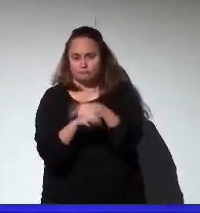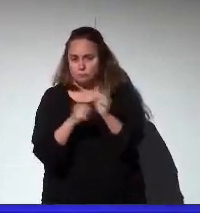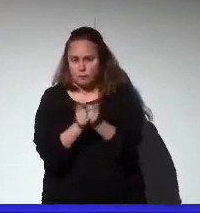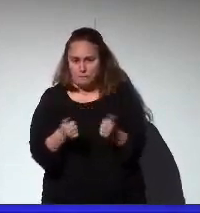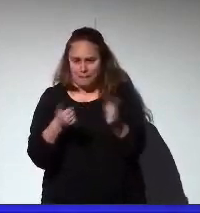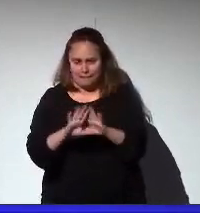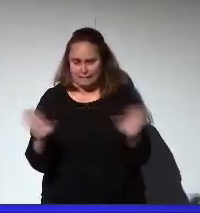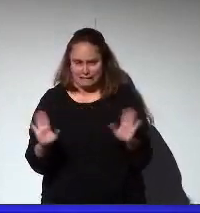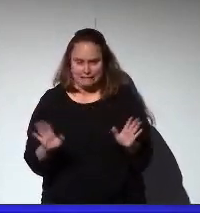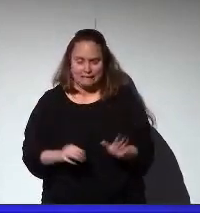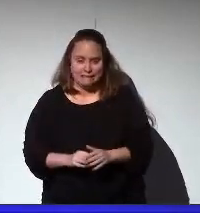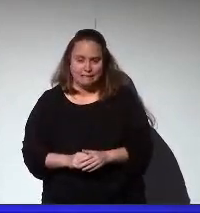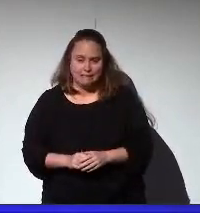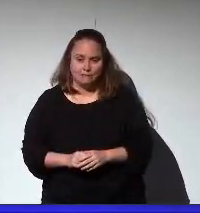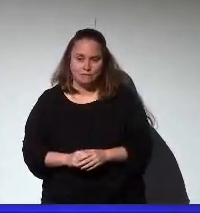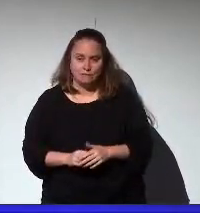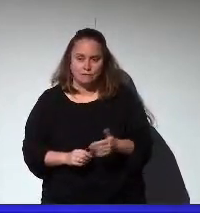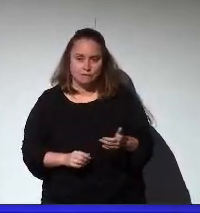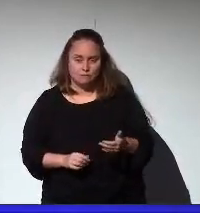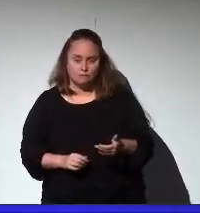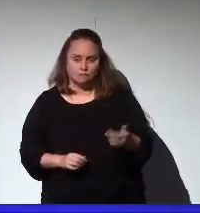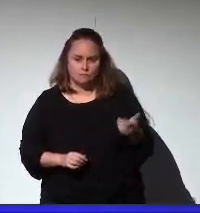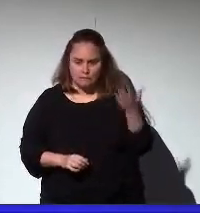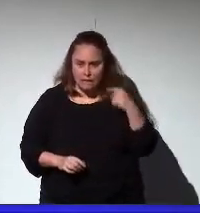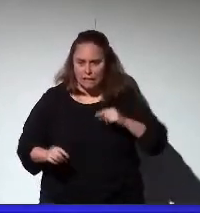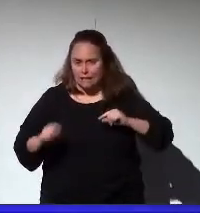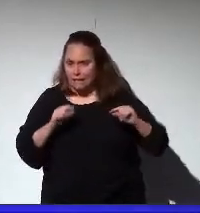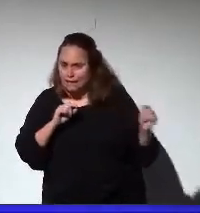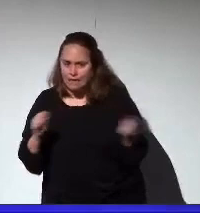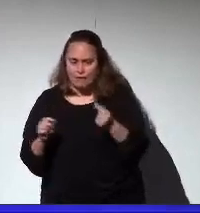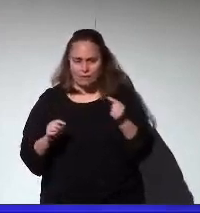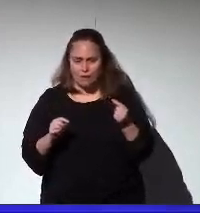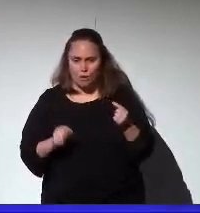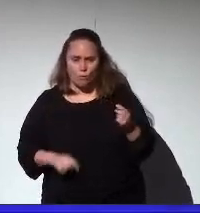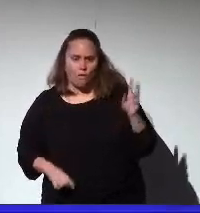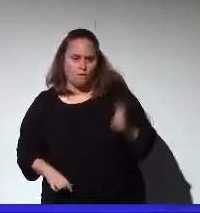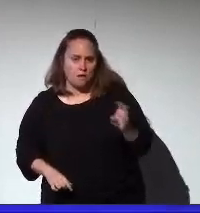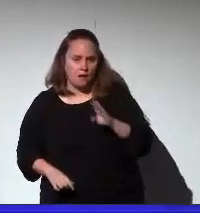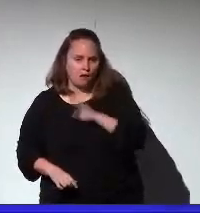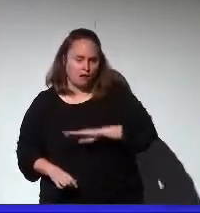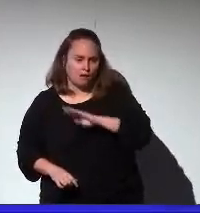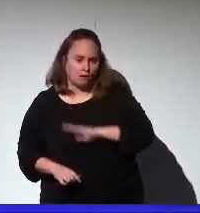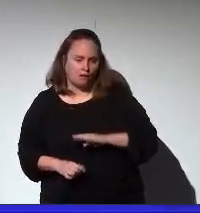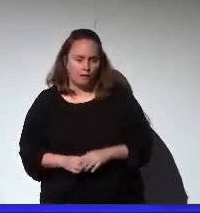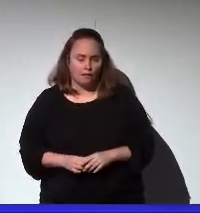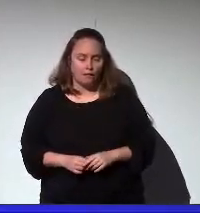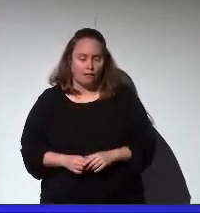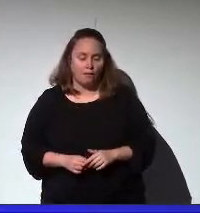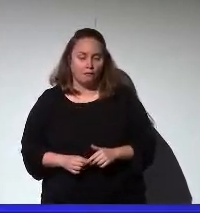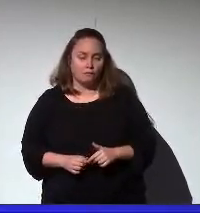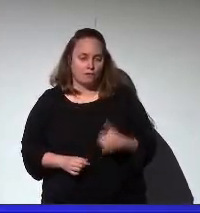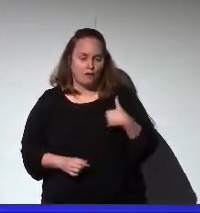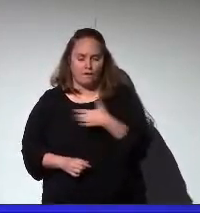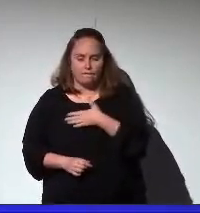ya el nivel del debate que han tenido de experiencias ha sido muy práctico, muy útil, y yo en la práctica